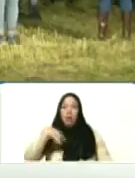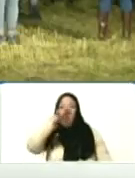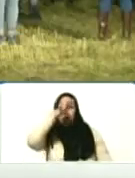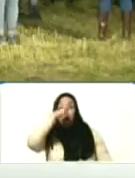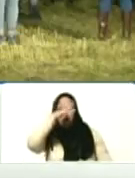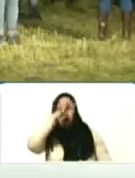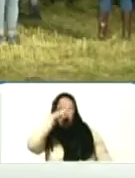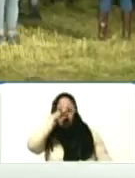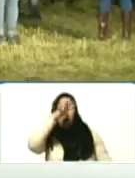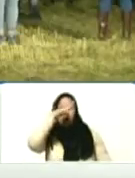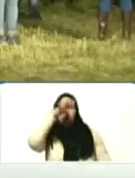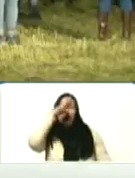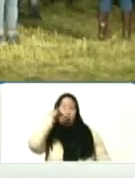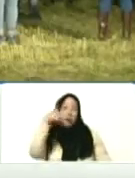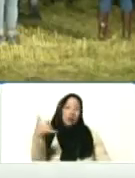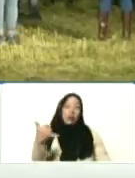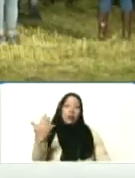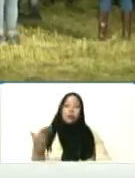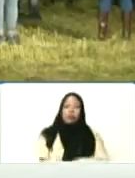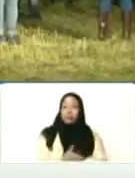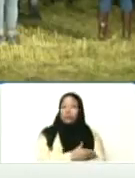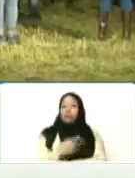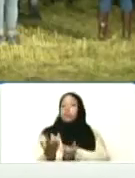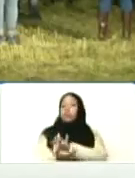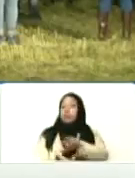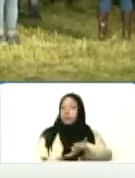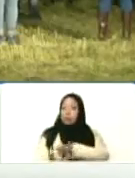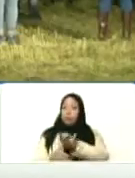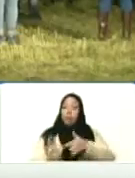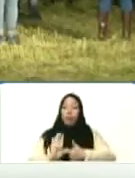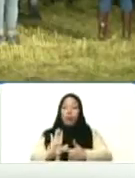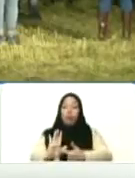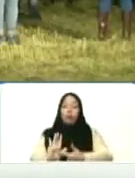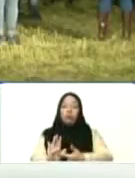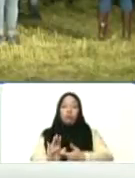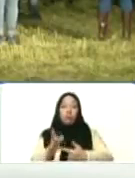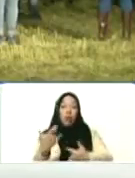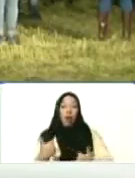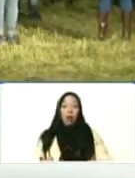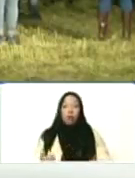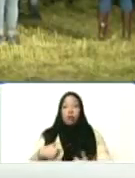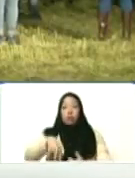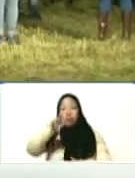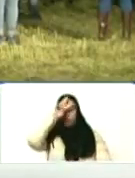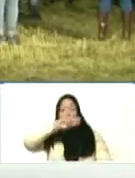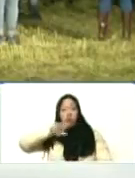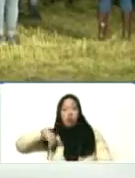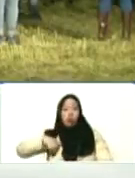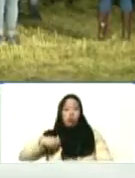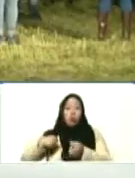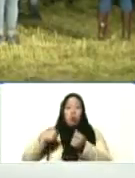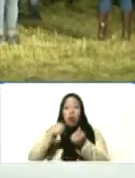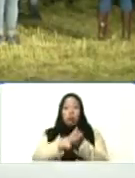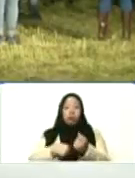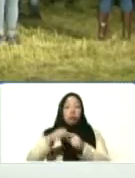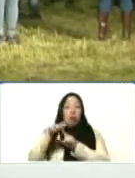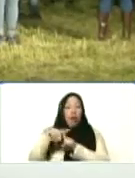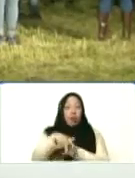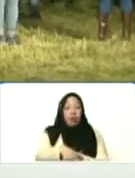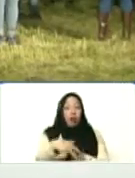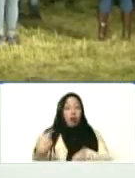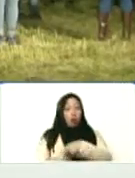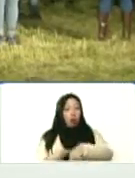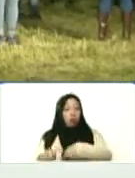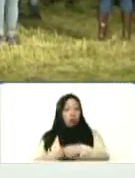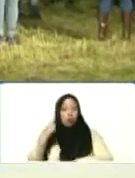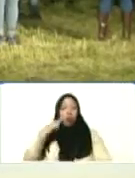compadre. Que se atenga a las consecuencias que se quiera meter a ridículo con nosotros. ¡Que viva